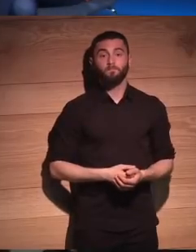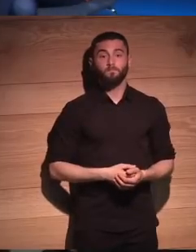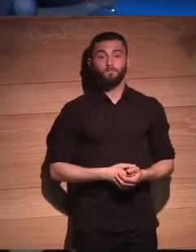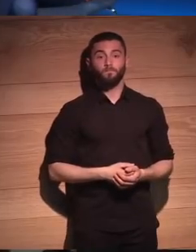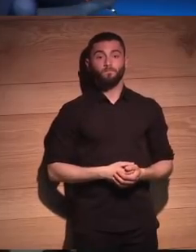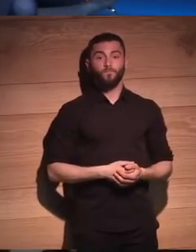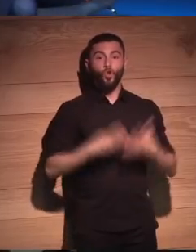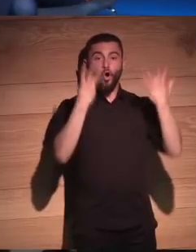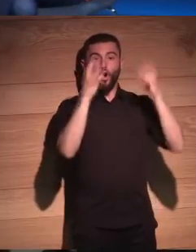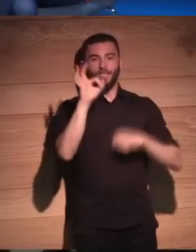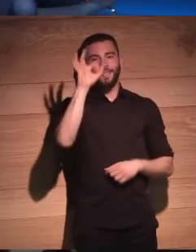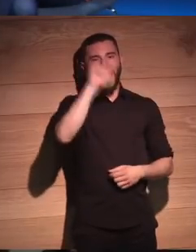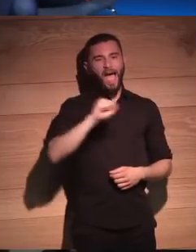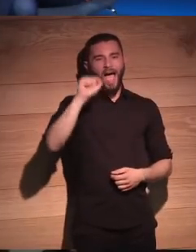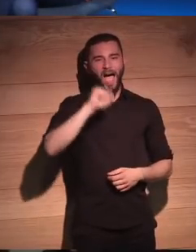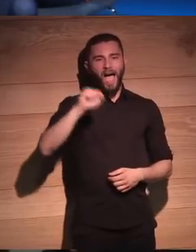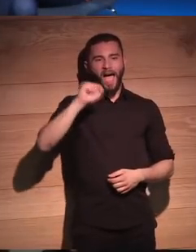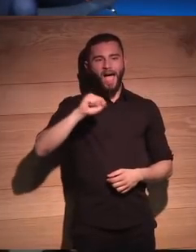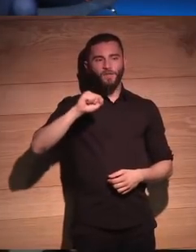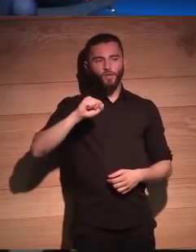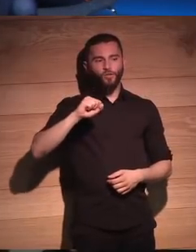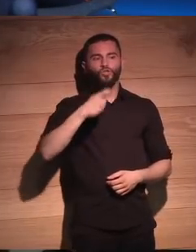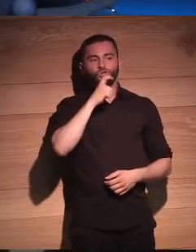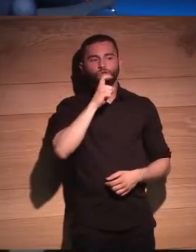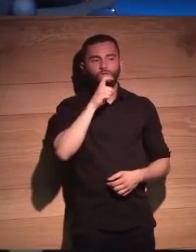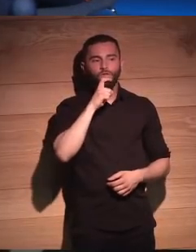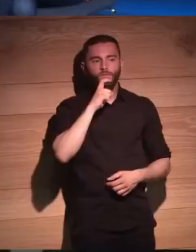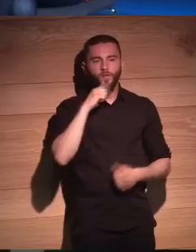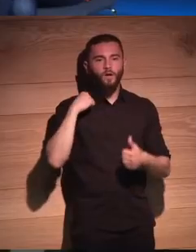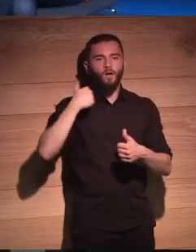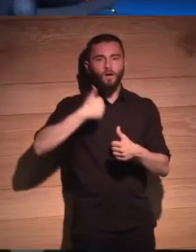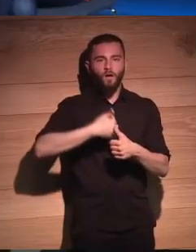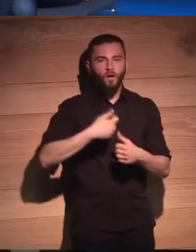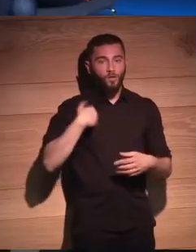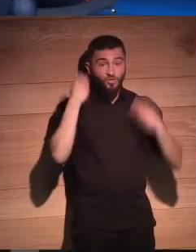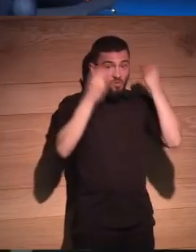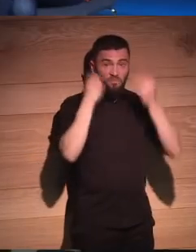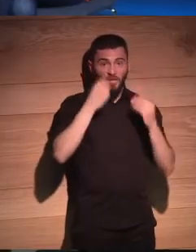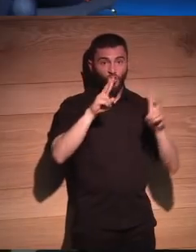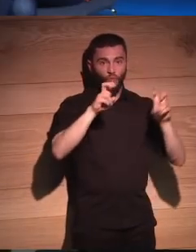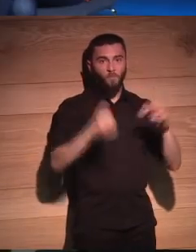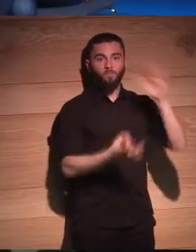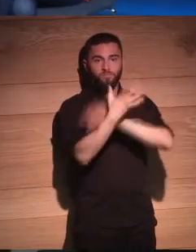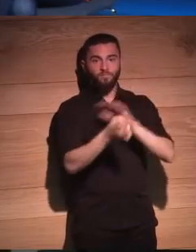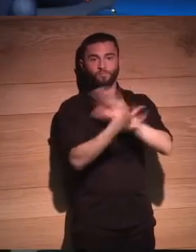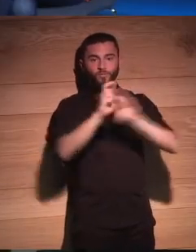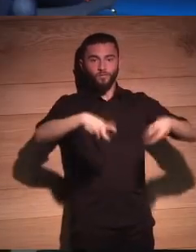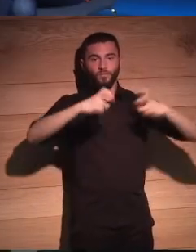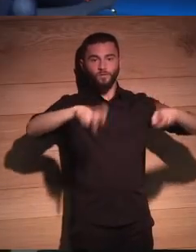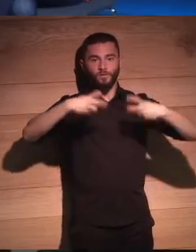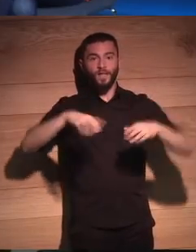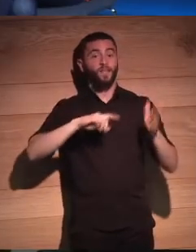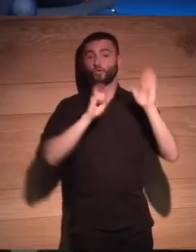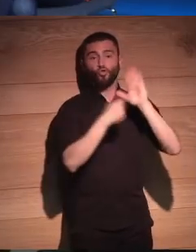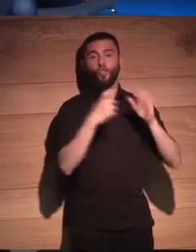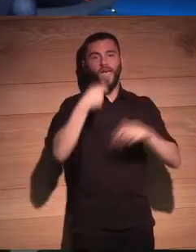estar 80 años en el candelero? Yo creo que se ha estado reinventando todo el rato y no todos han tenido mucho éxito.